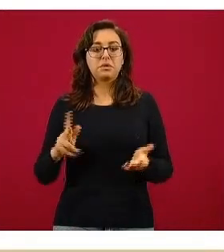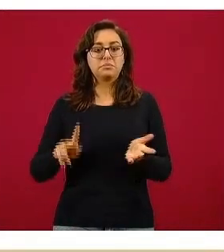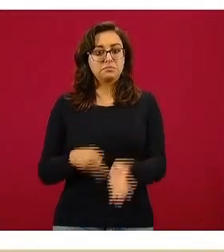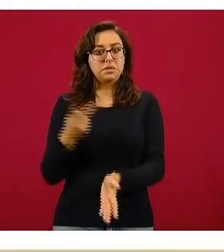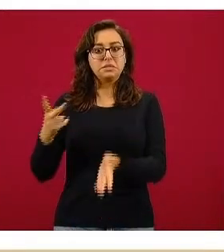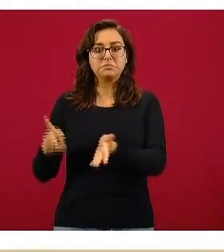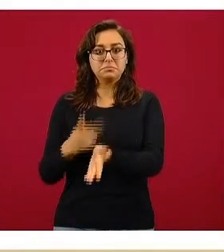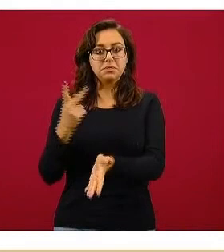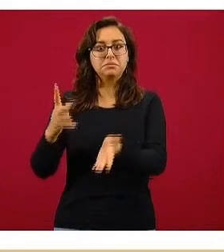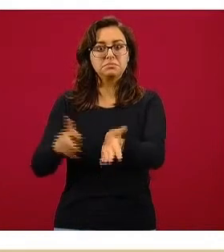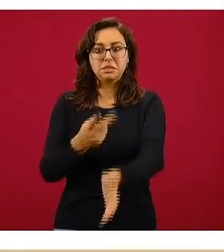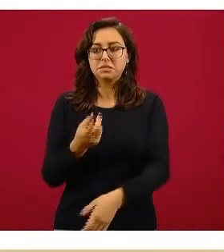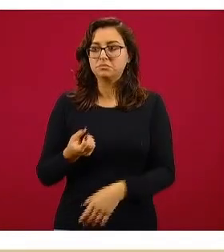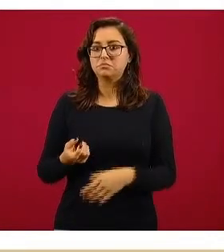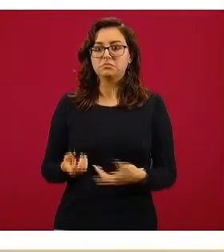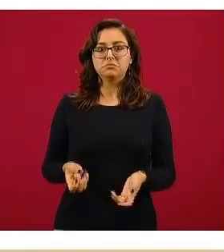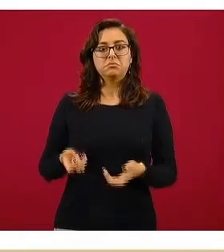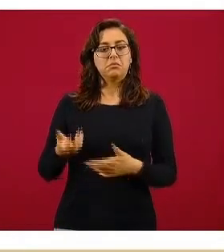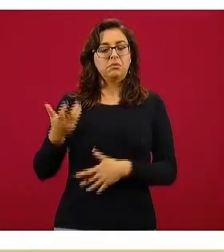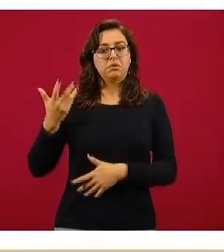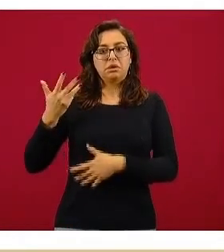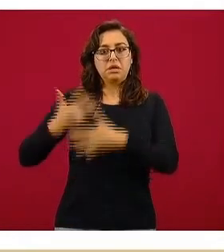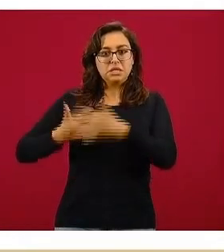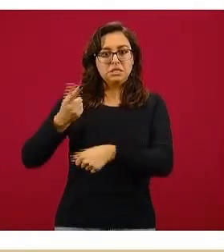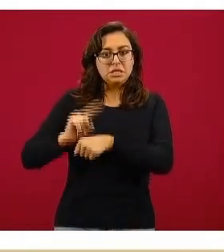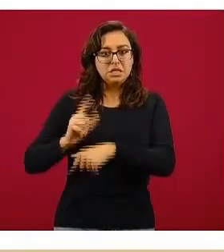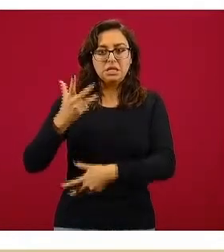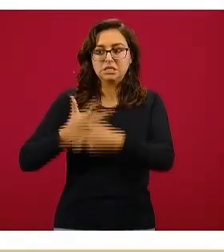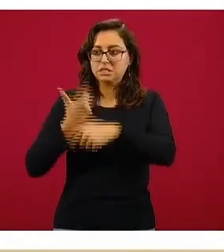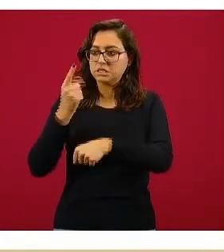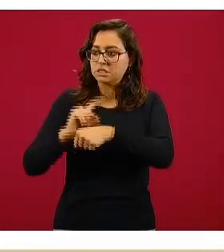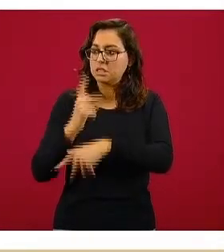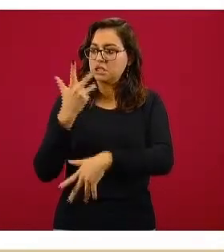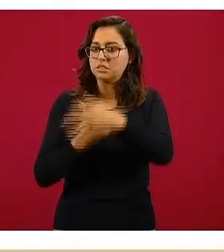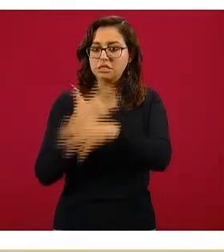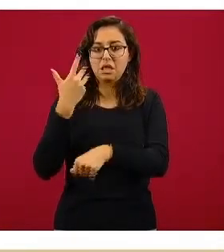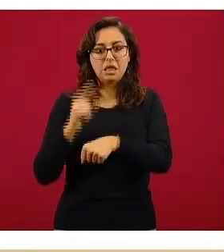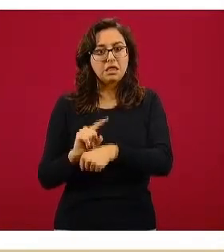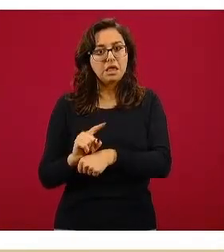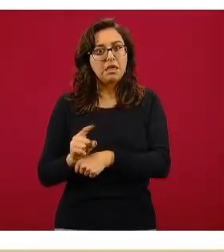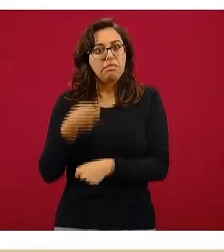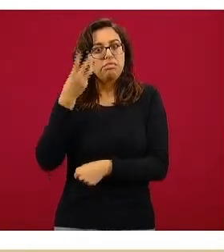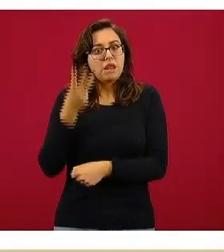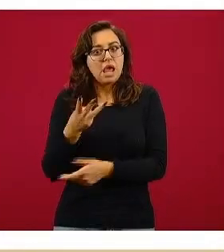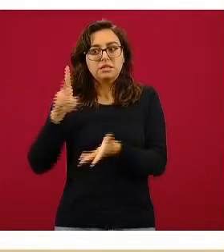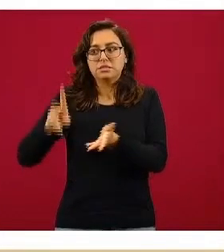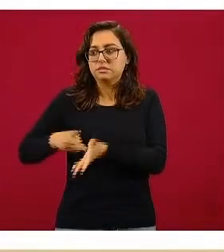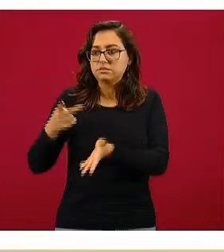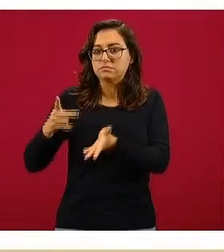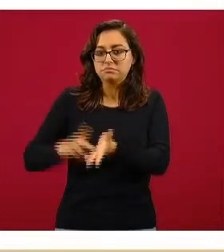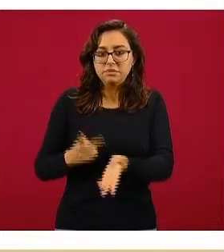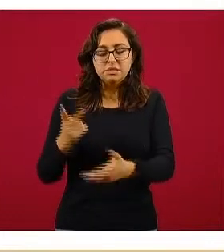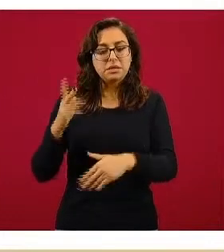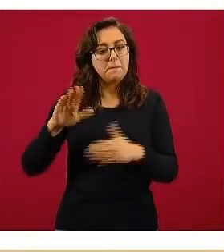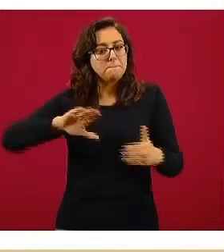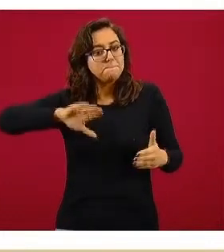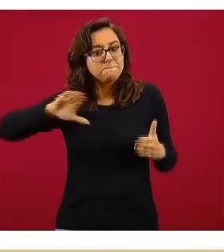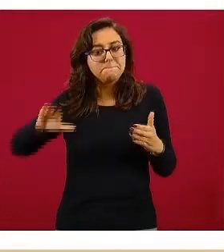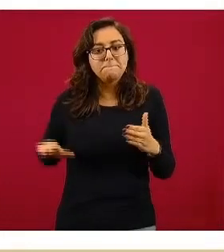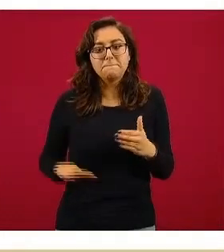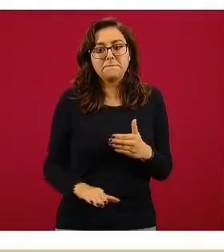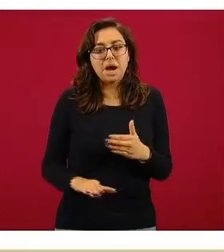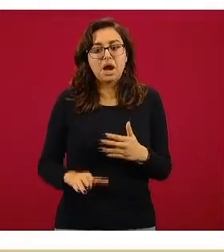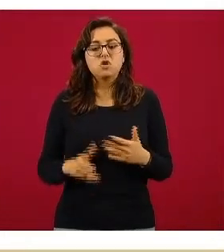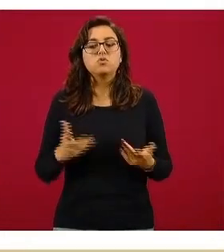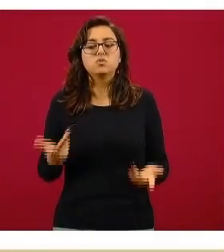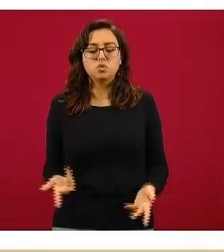por tercera vez en función de las mediciones de riesgo que se han hecho, en el nivel más bajo del riesgo al